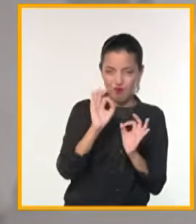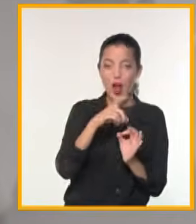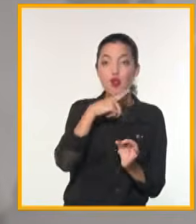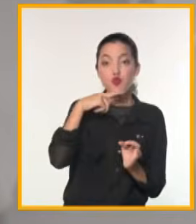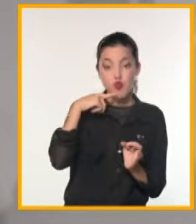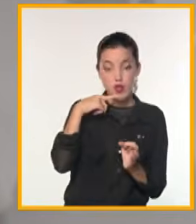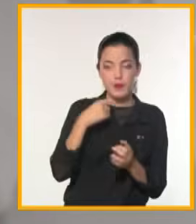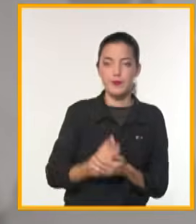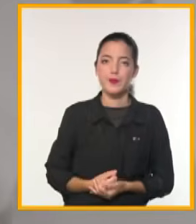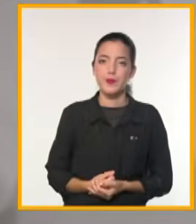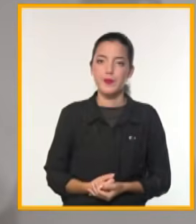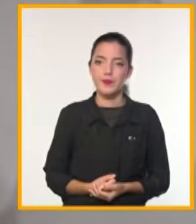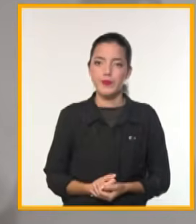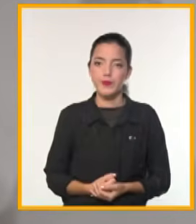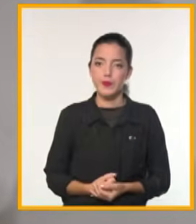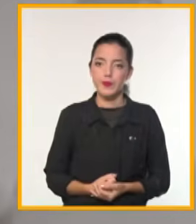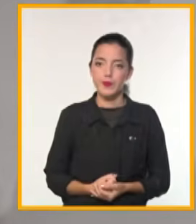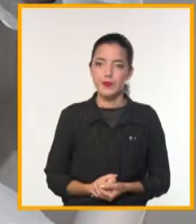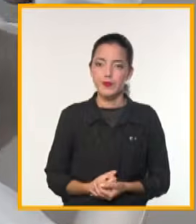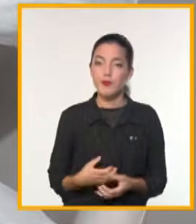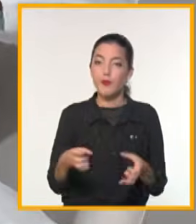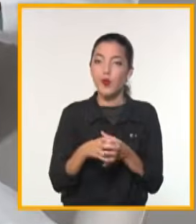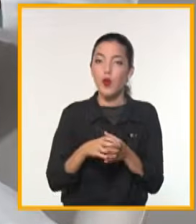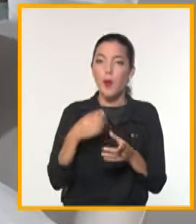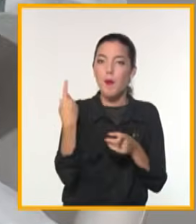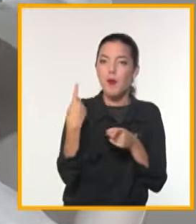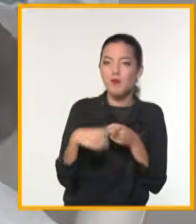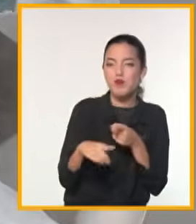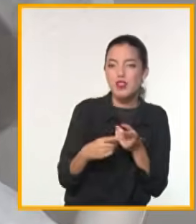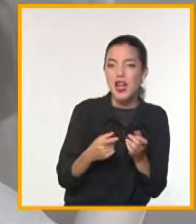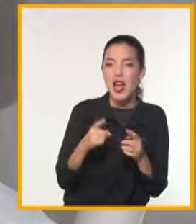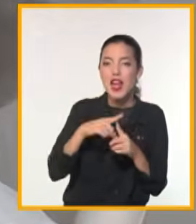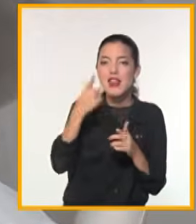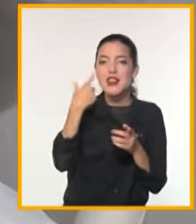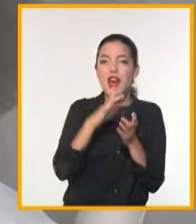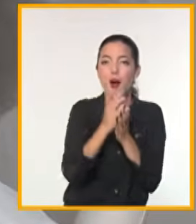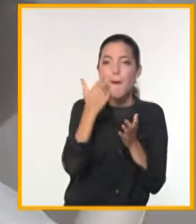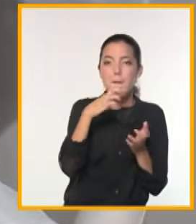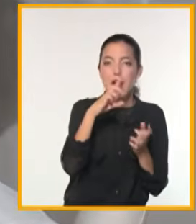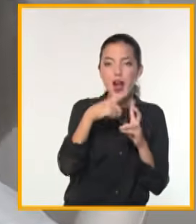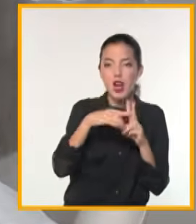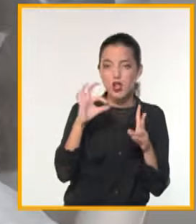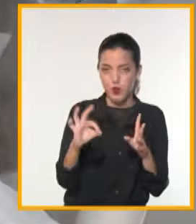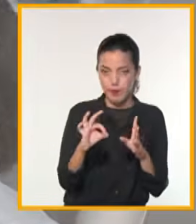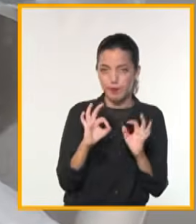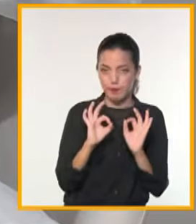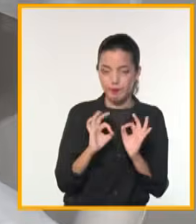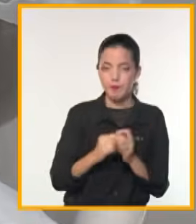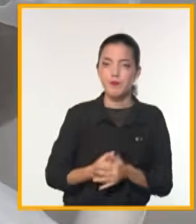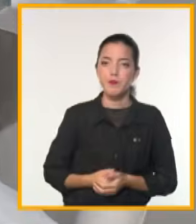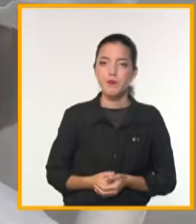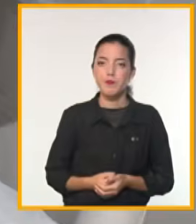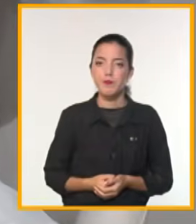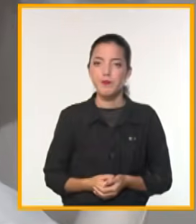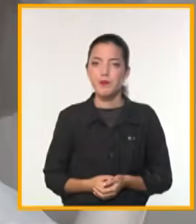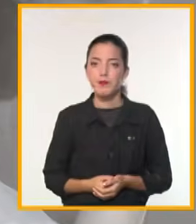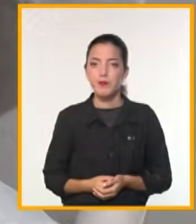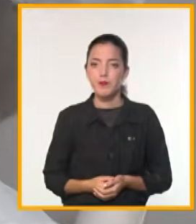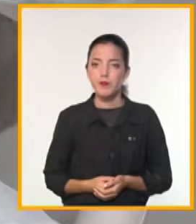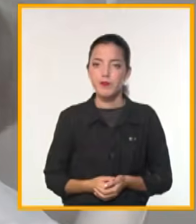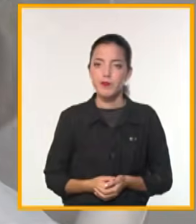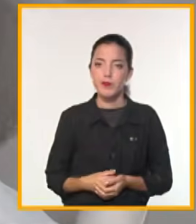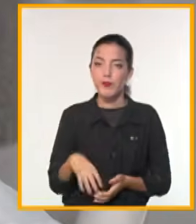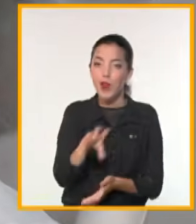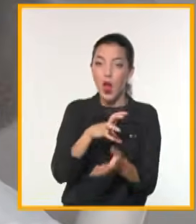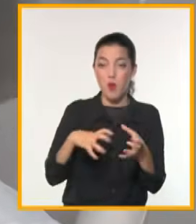grupo de Tamayo Entonces, Méndez, ¿no? Es el mismo grupo de Tamayo Méndez, aunque no exactamente del mismo grupo.